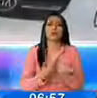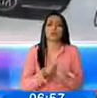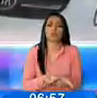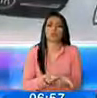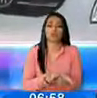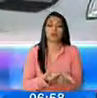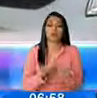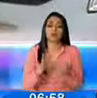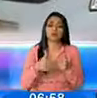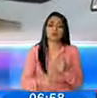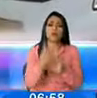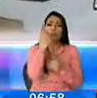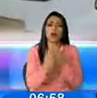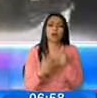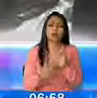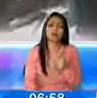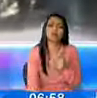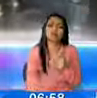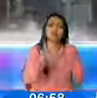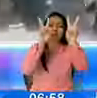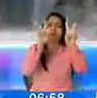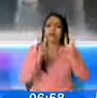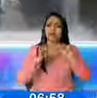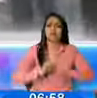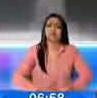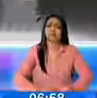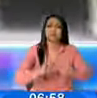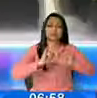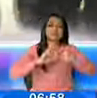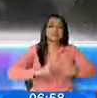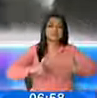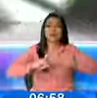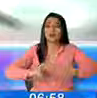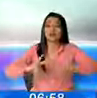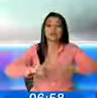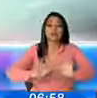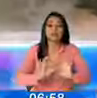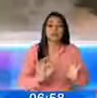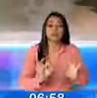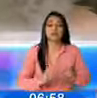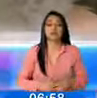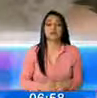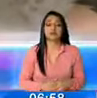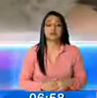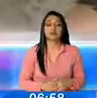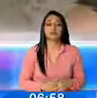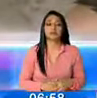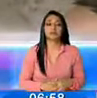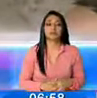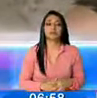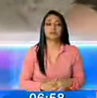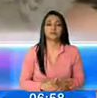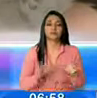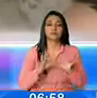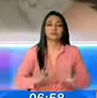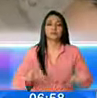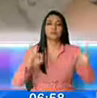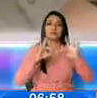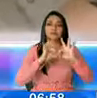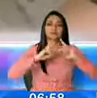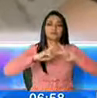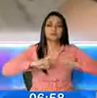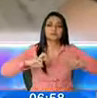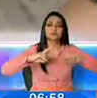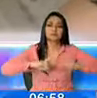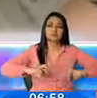a que ha pasado un año y el caso continúa en indagación previa. Que es muy importante seguir con una investigación